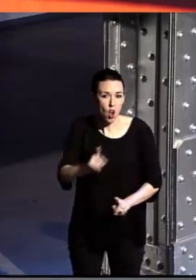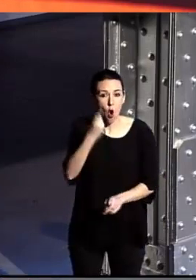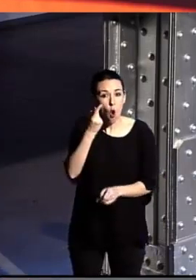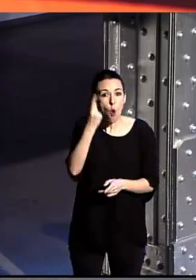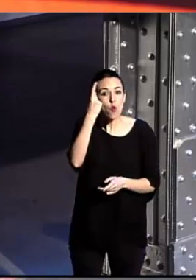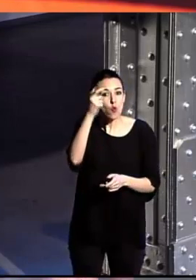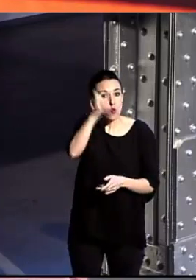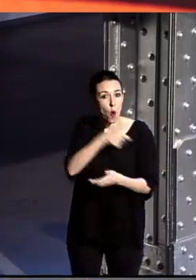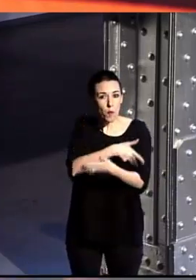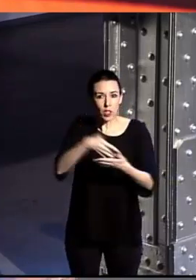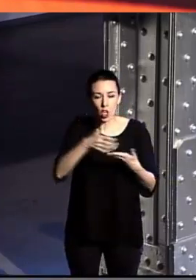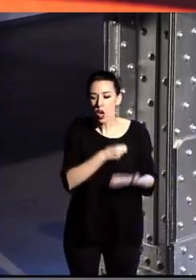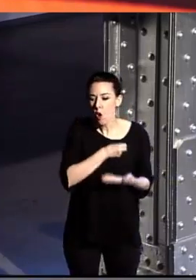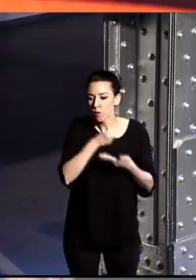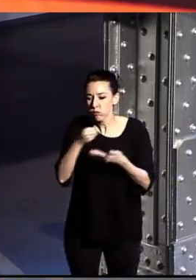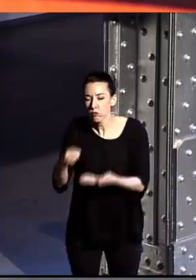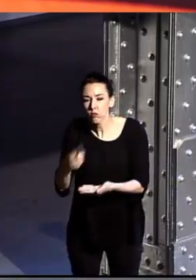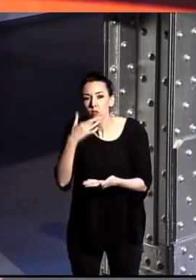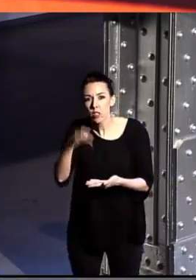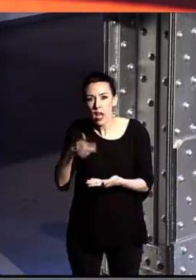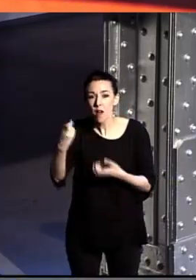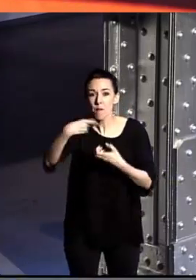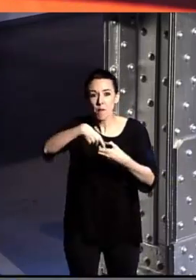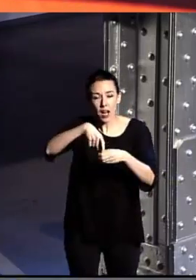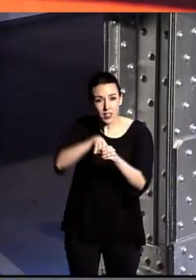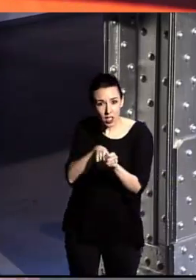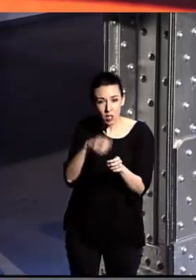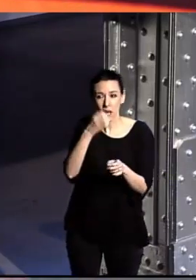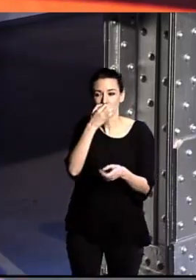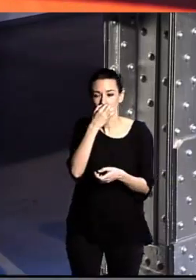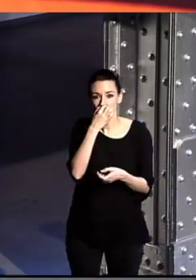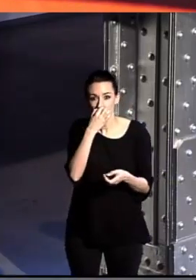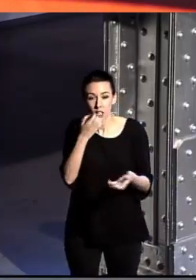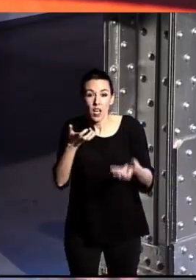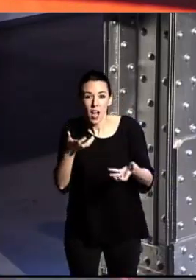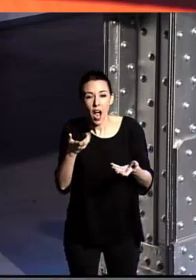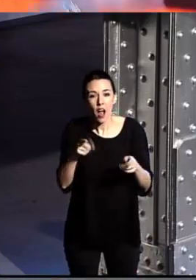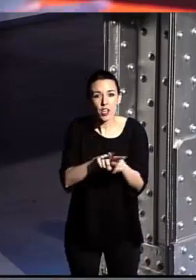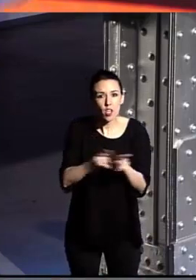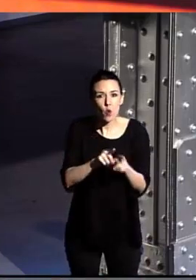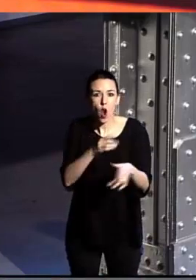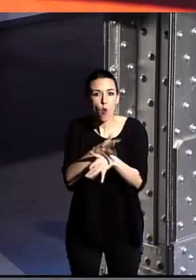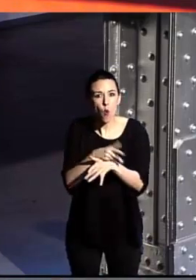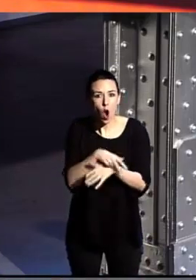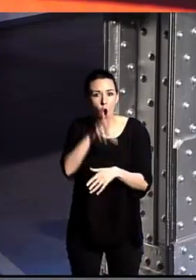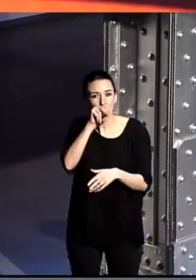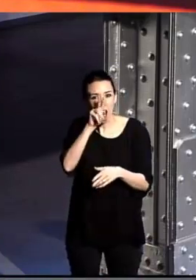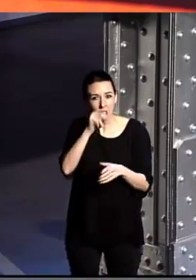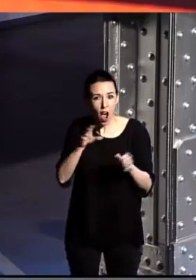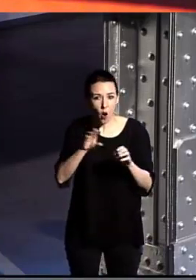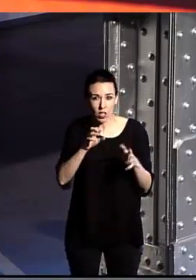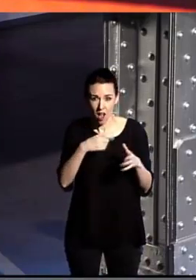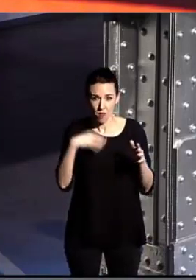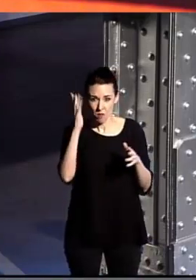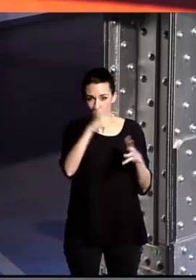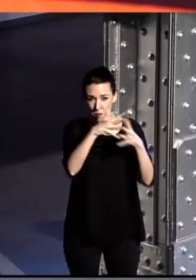un millonario le deja su fortuna a los participantes que ganen una partida del juego de la oca por el mapa de los Estados